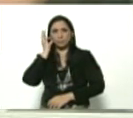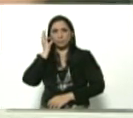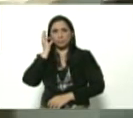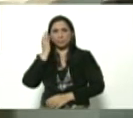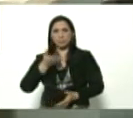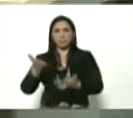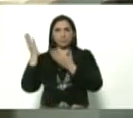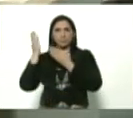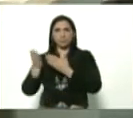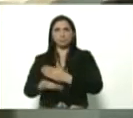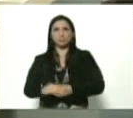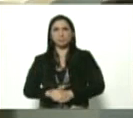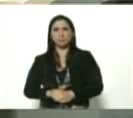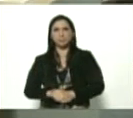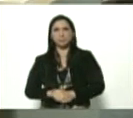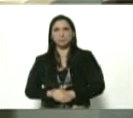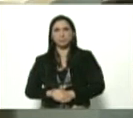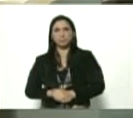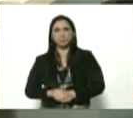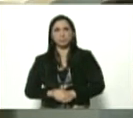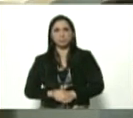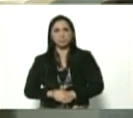Adelante.